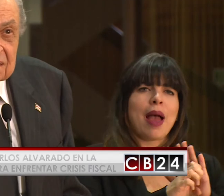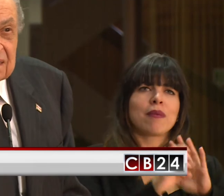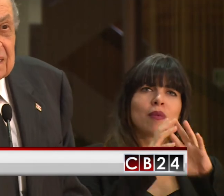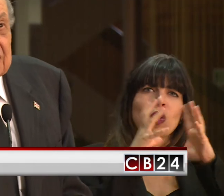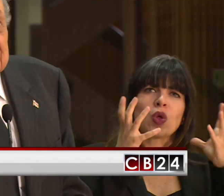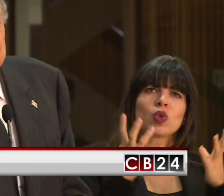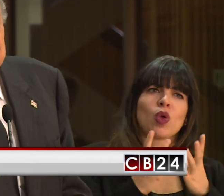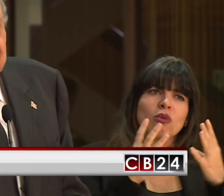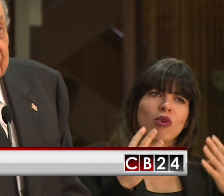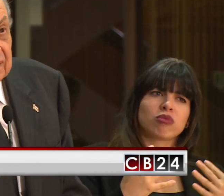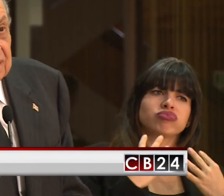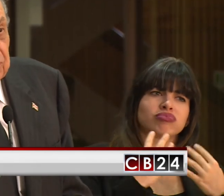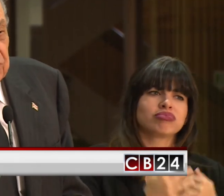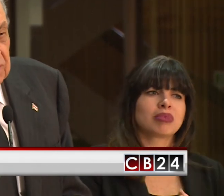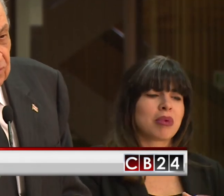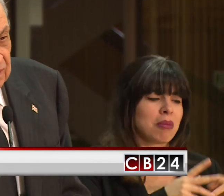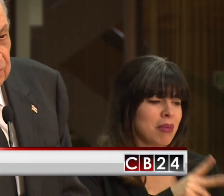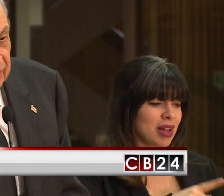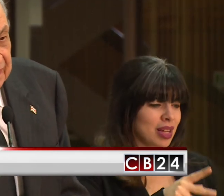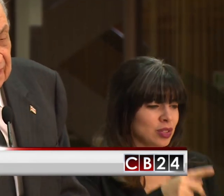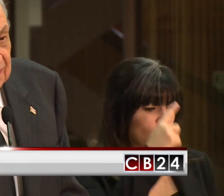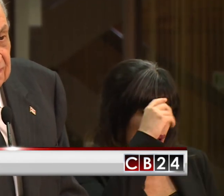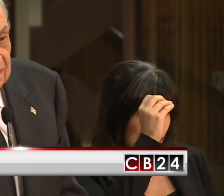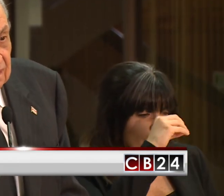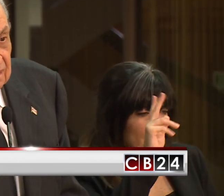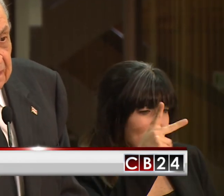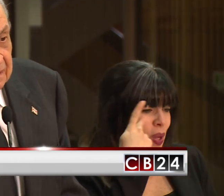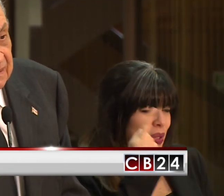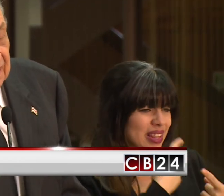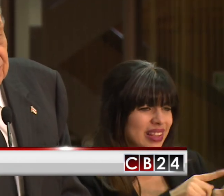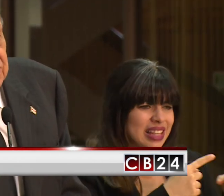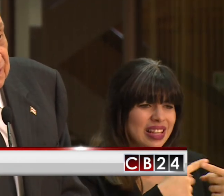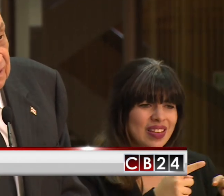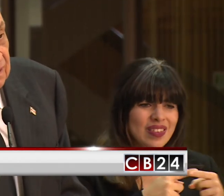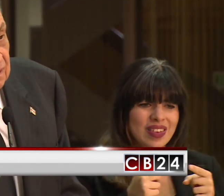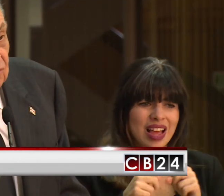gente de tan diferentes posiciones políticas